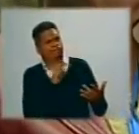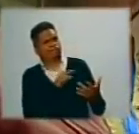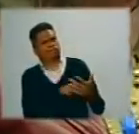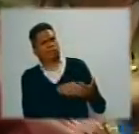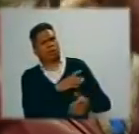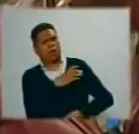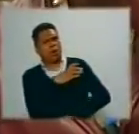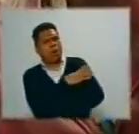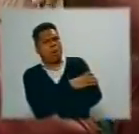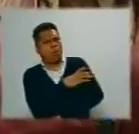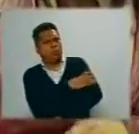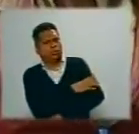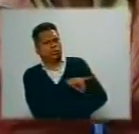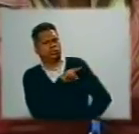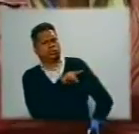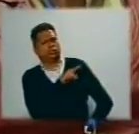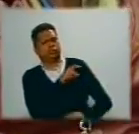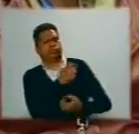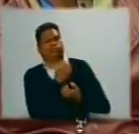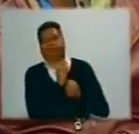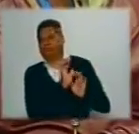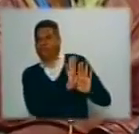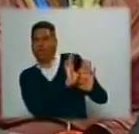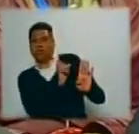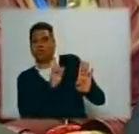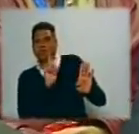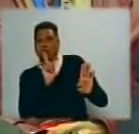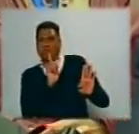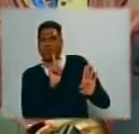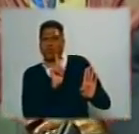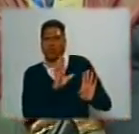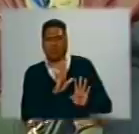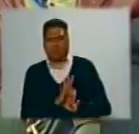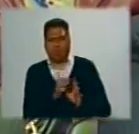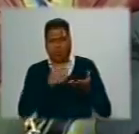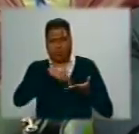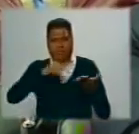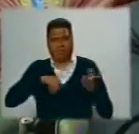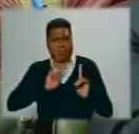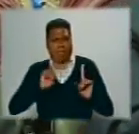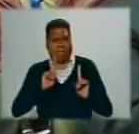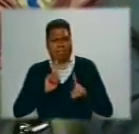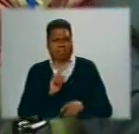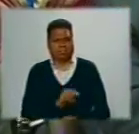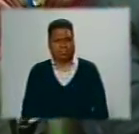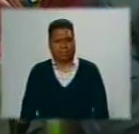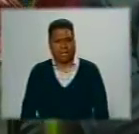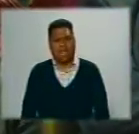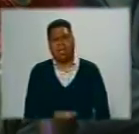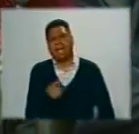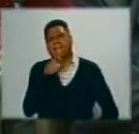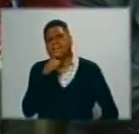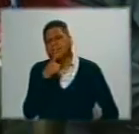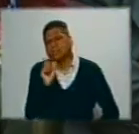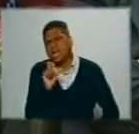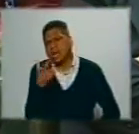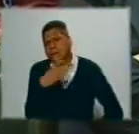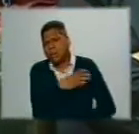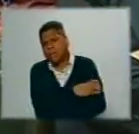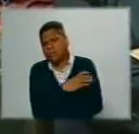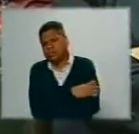la oposición se han echado para atrás. Habría que preguntarse. Habría que preguntarle a los señores que dirigen la